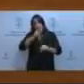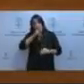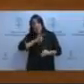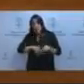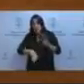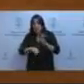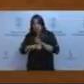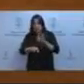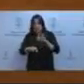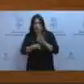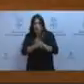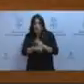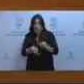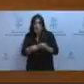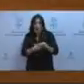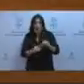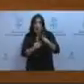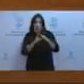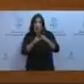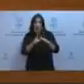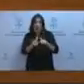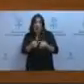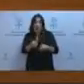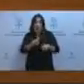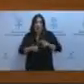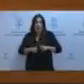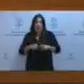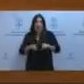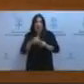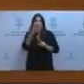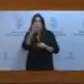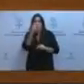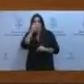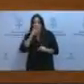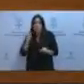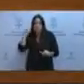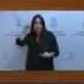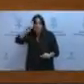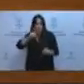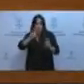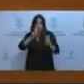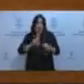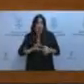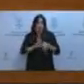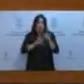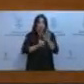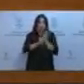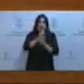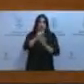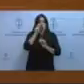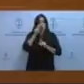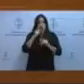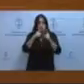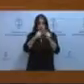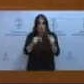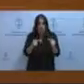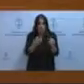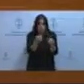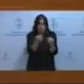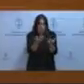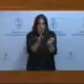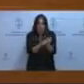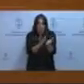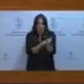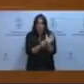pues se estanca, incluso retrocede. Eso es lo que ha pasado durante 30 años con la evolución del turismo de Asturias. Y los números ahí están. ¿Nos sobran recursos? Sí,